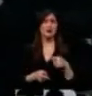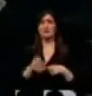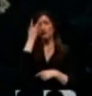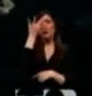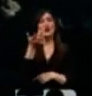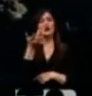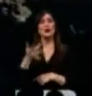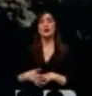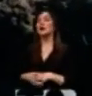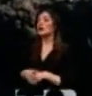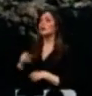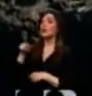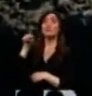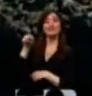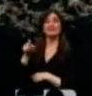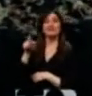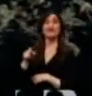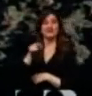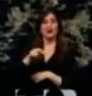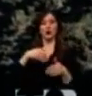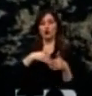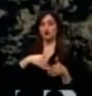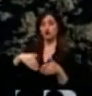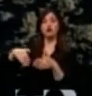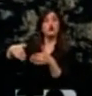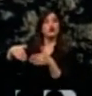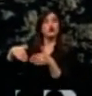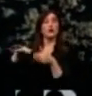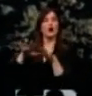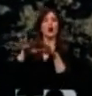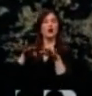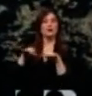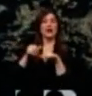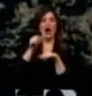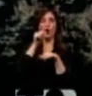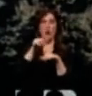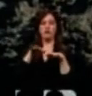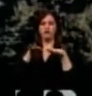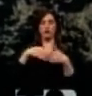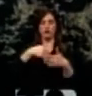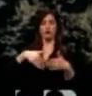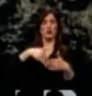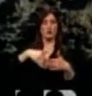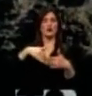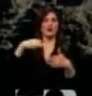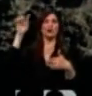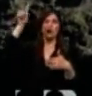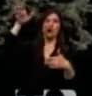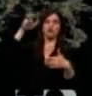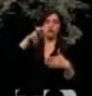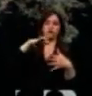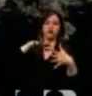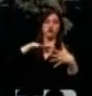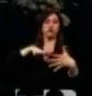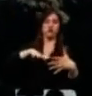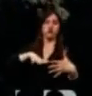Es necesario que este se seque y poder hacer el primer envío de agua para que pueda